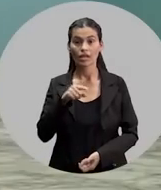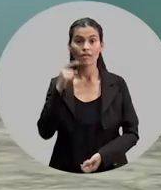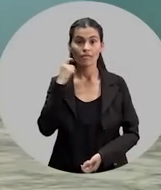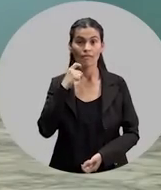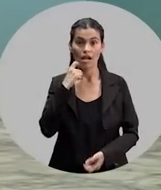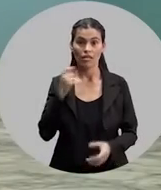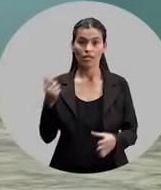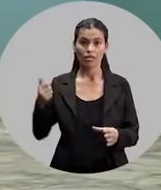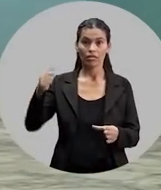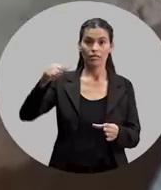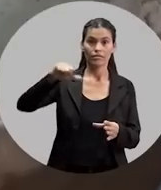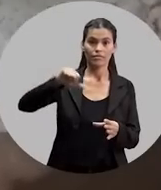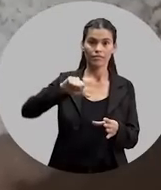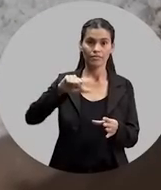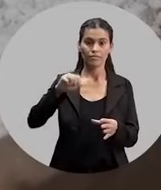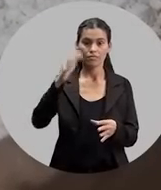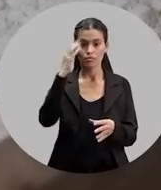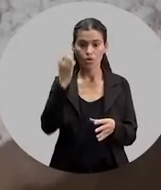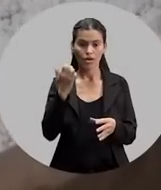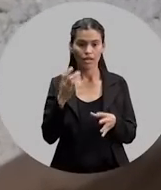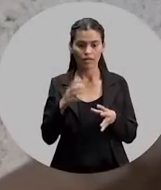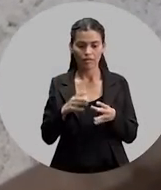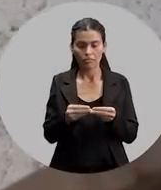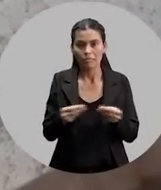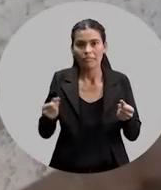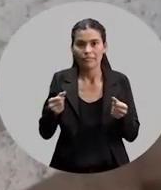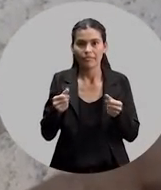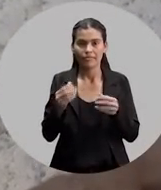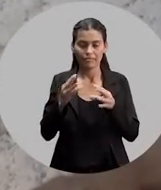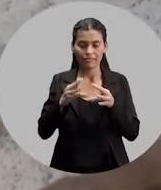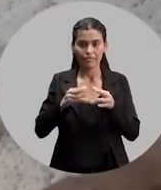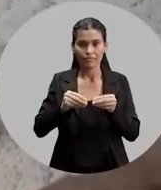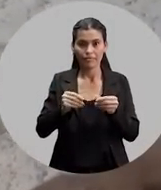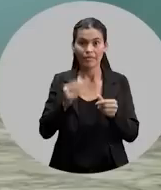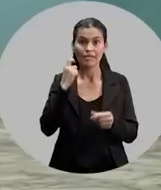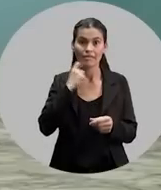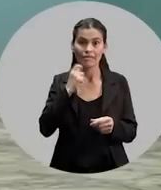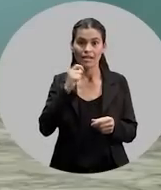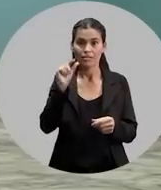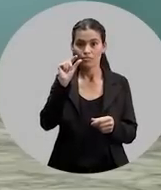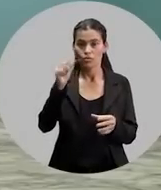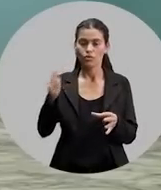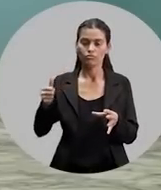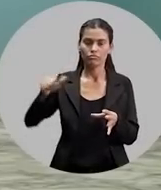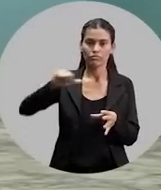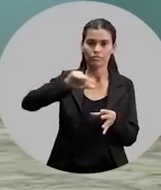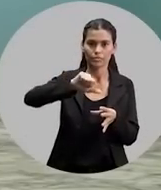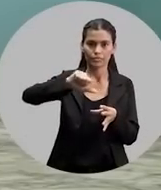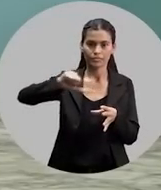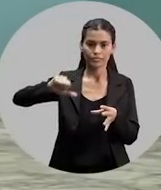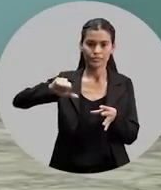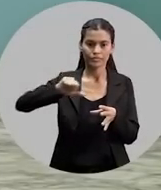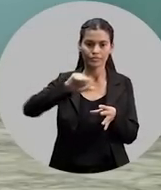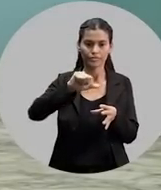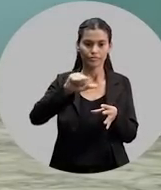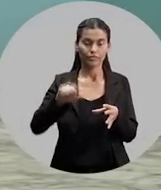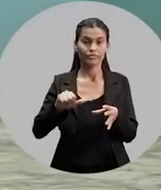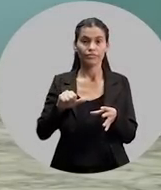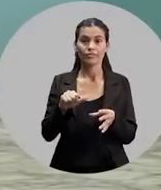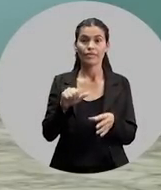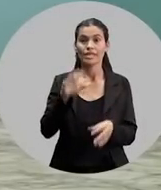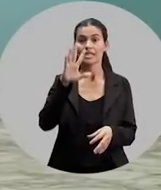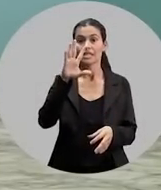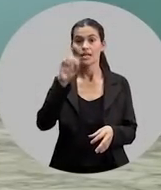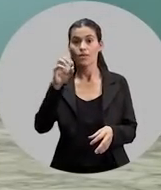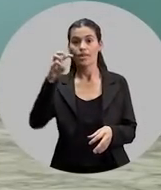Este necesita líquido porque apretamos y se deshace, entonces necesita un poco más de líquido. Vamos a